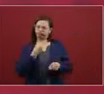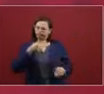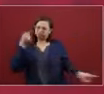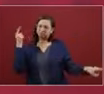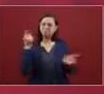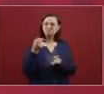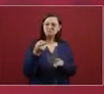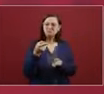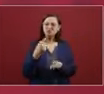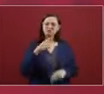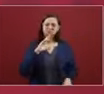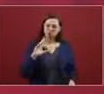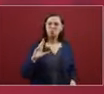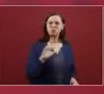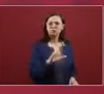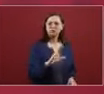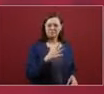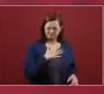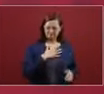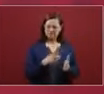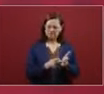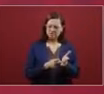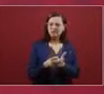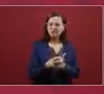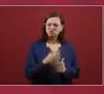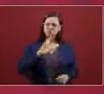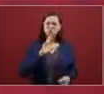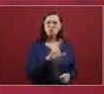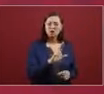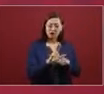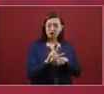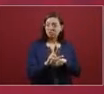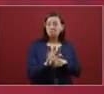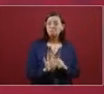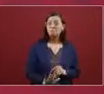y se tomó como una represalia.